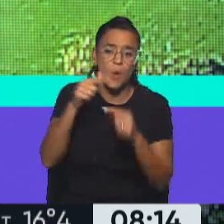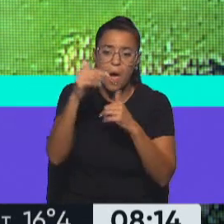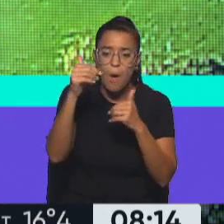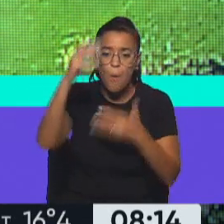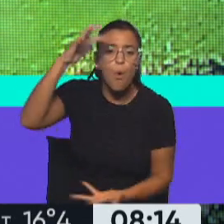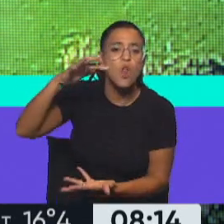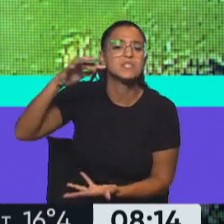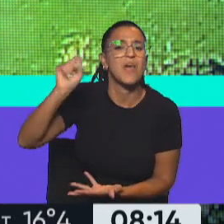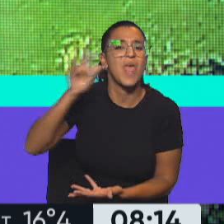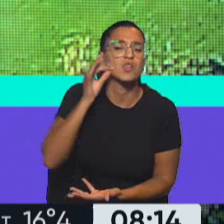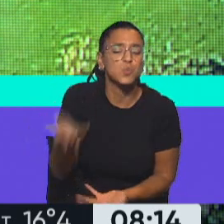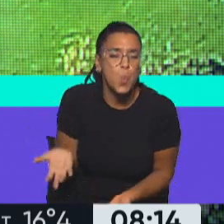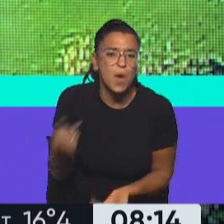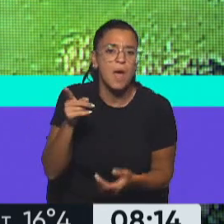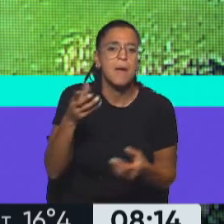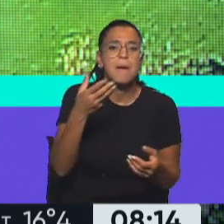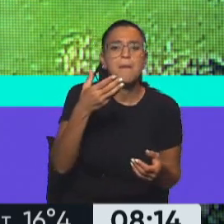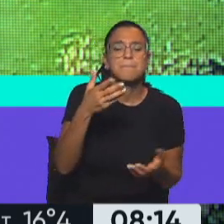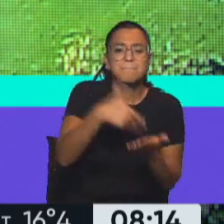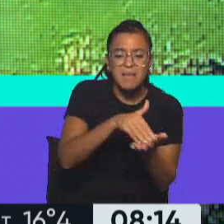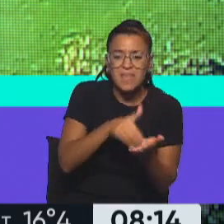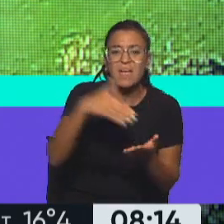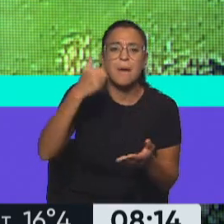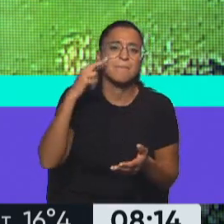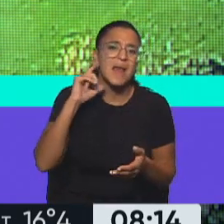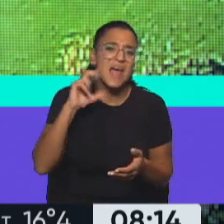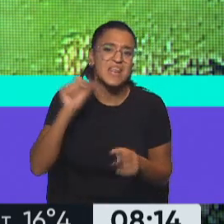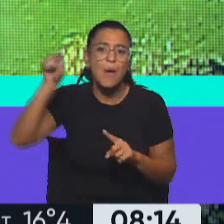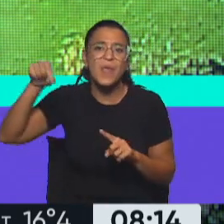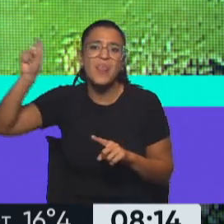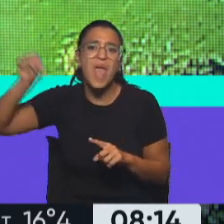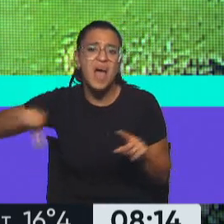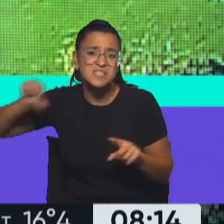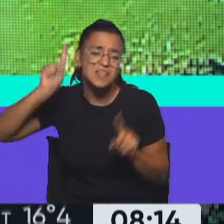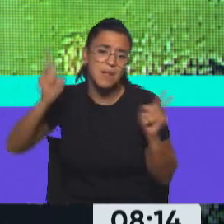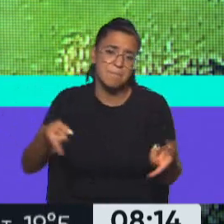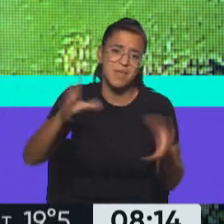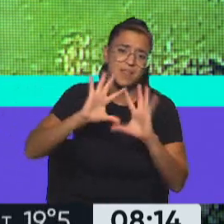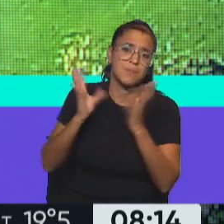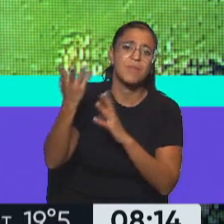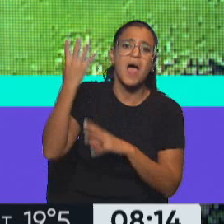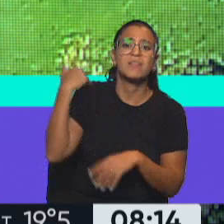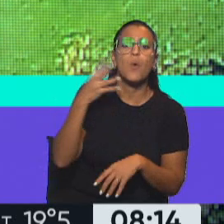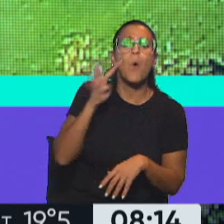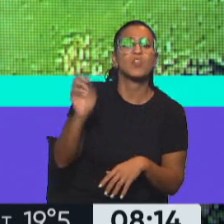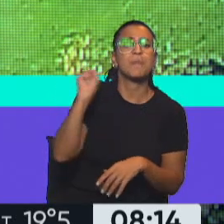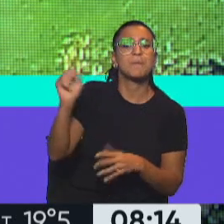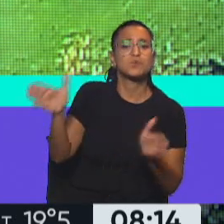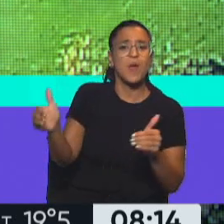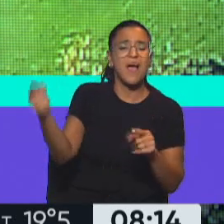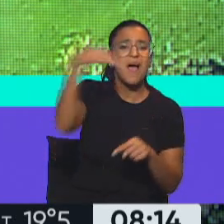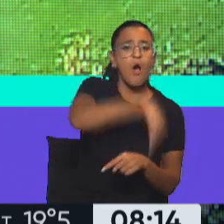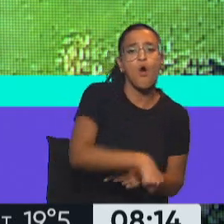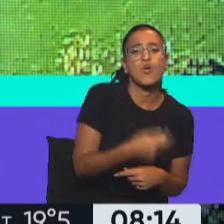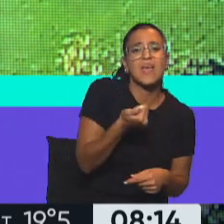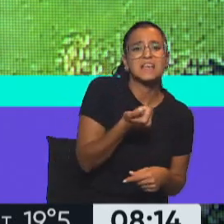azúcar. La margarina, manteca, todo derivado del aceite, también tiene impacto internacional, valía 4.000 pesos una caja y hoy está